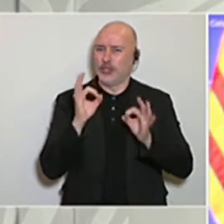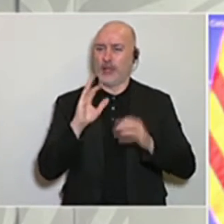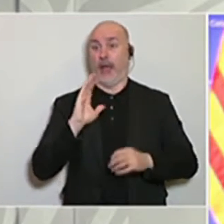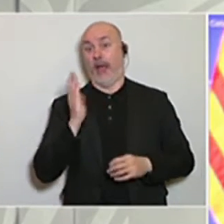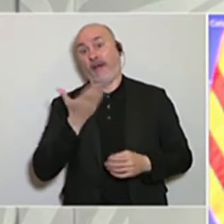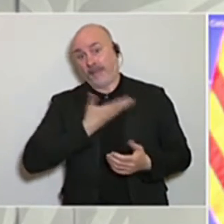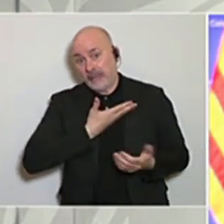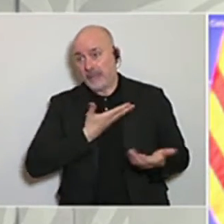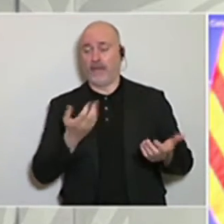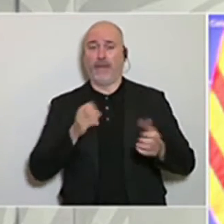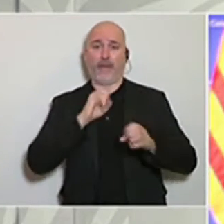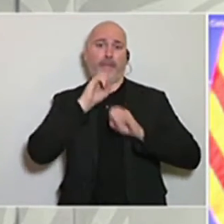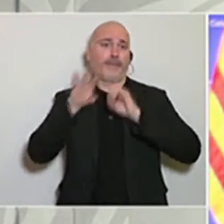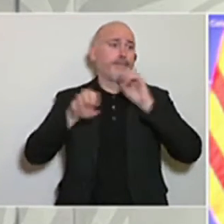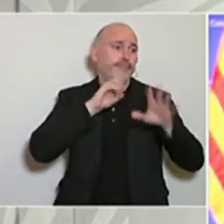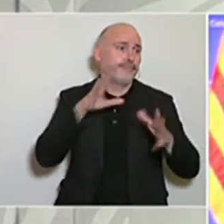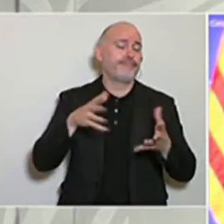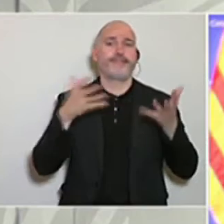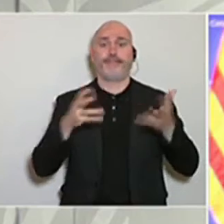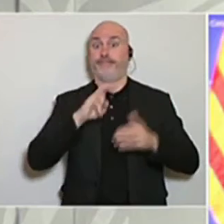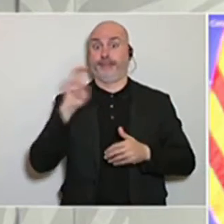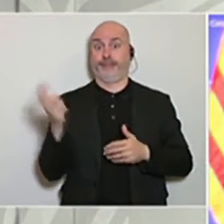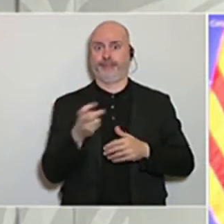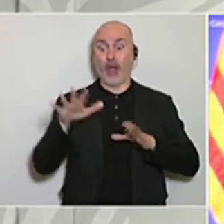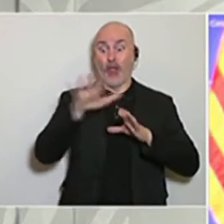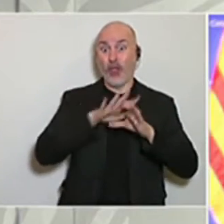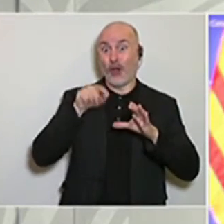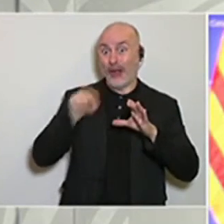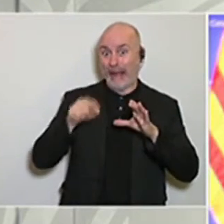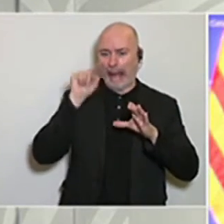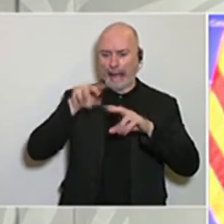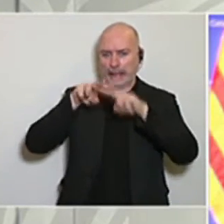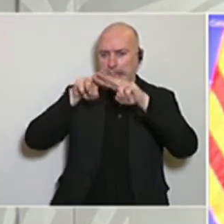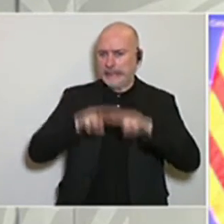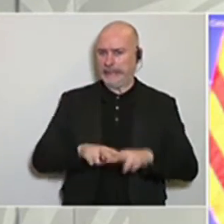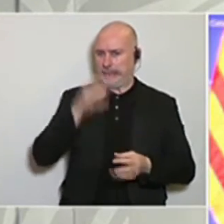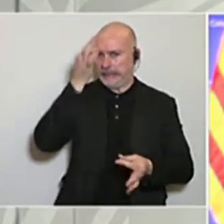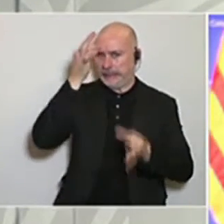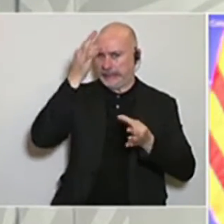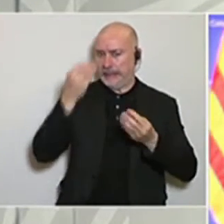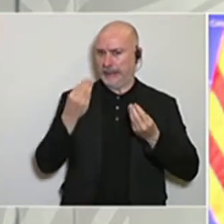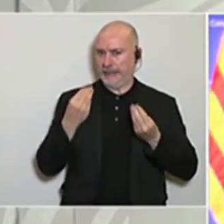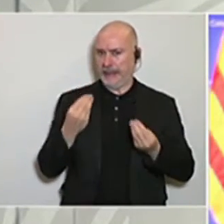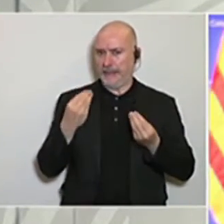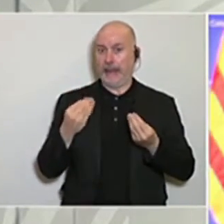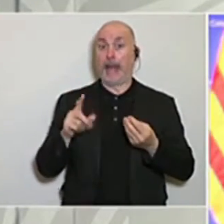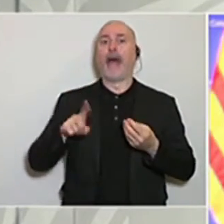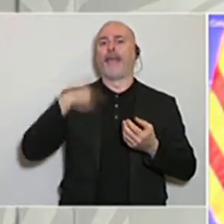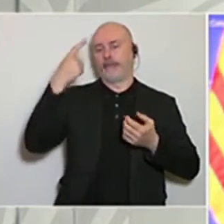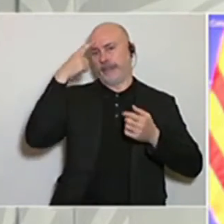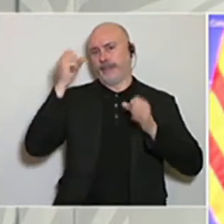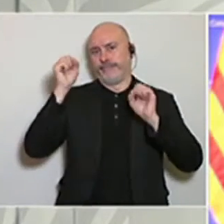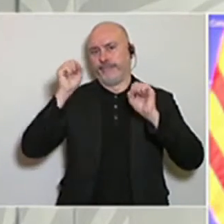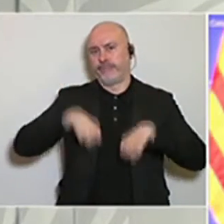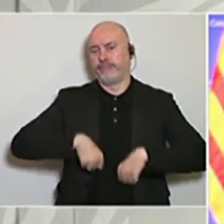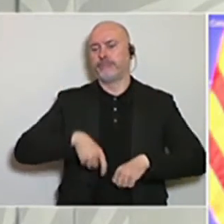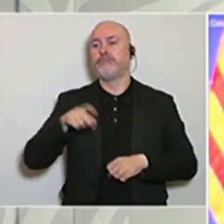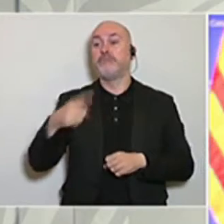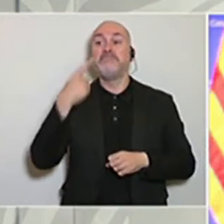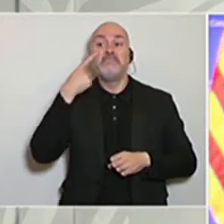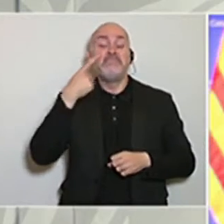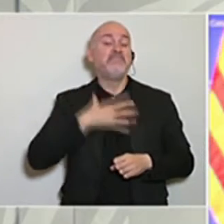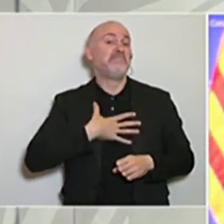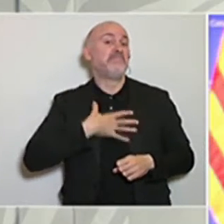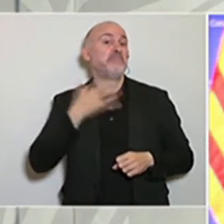afectación de coronavirus en esta zona de Cataluña para decidir si finalmente pues, es posible que